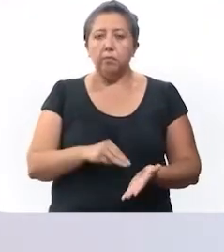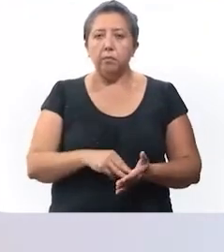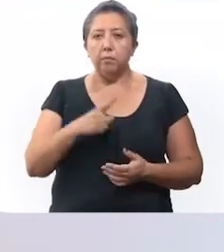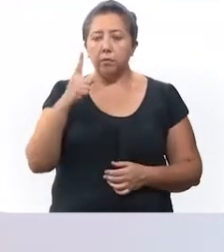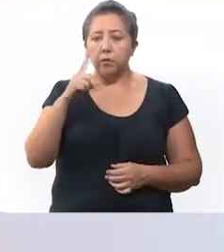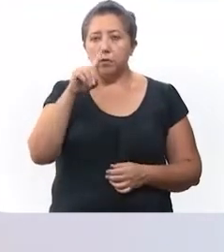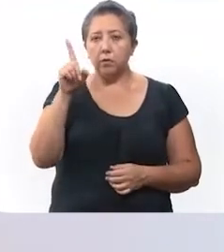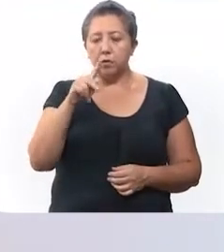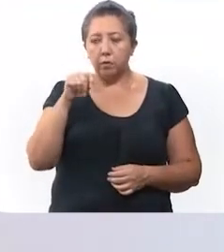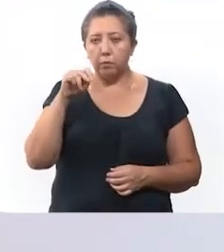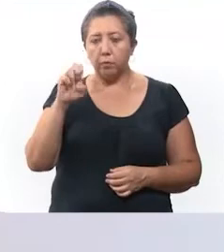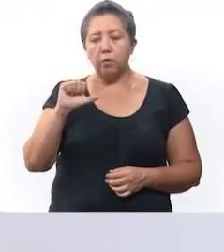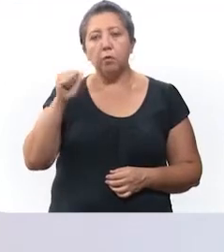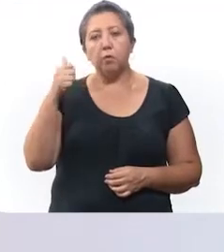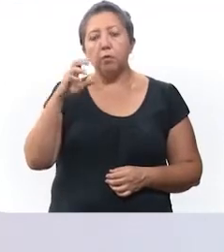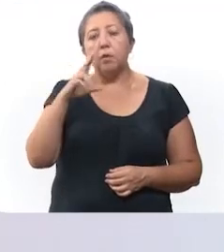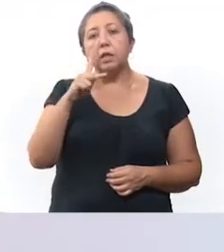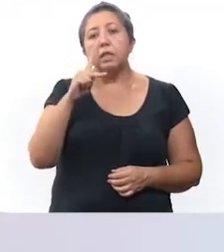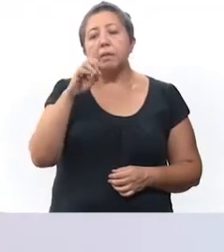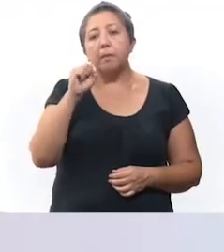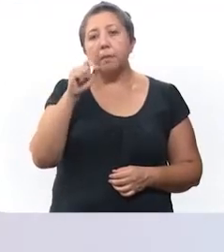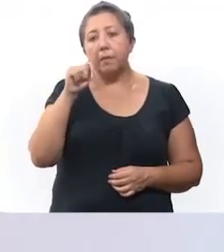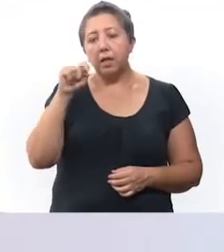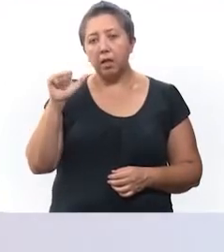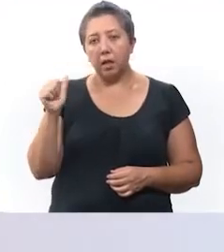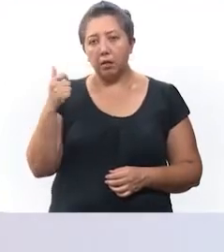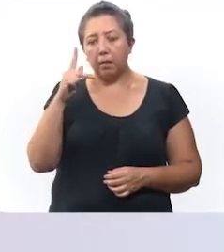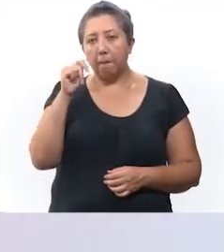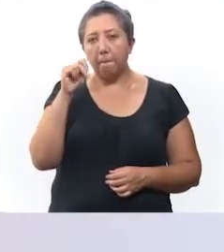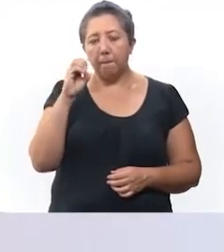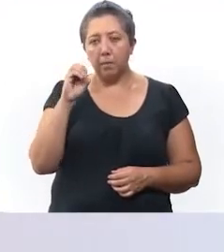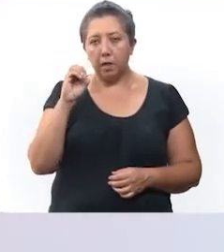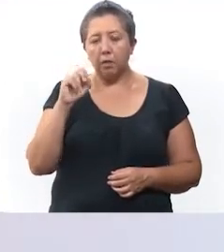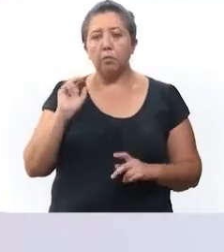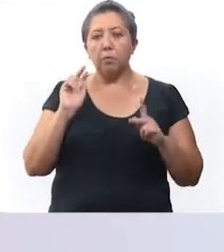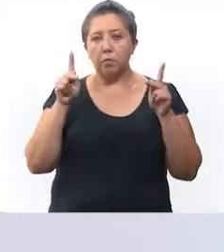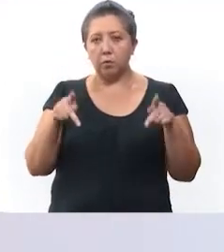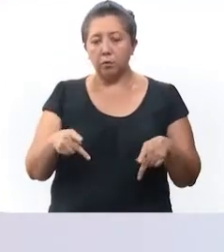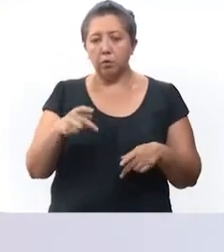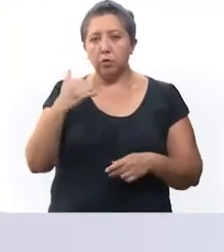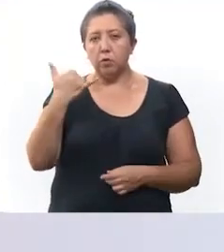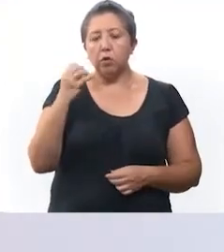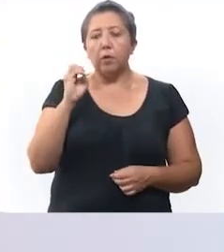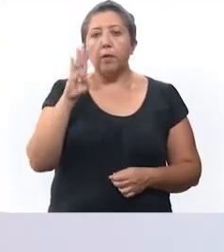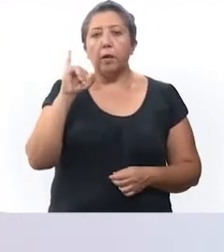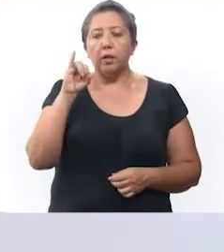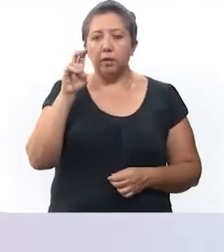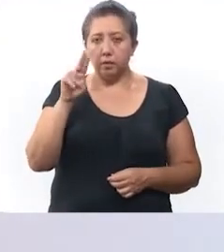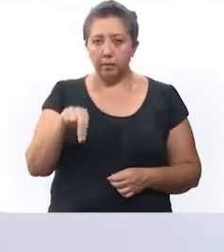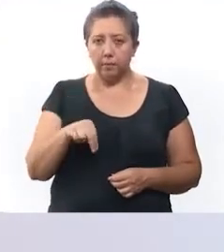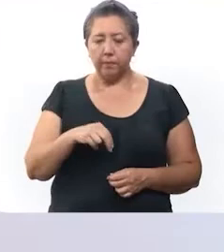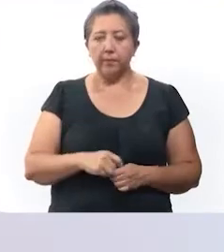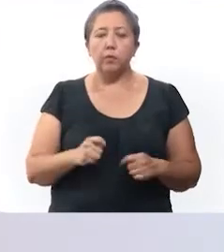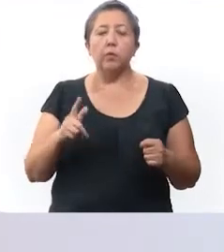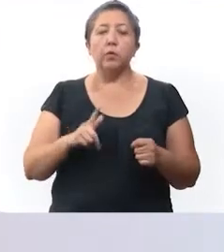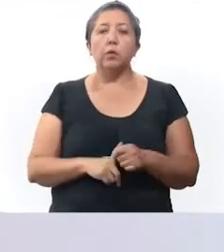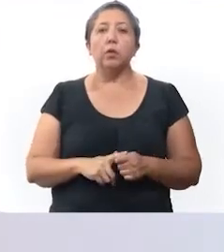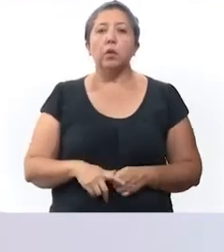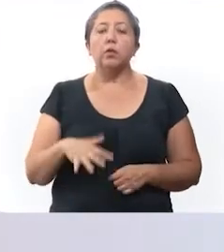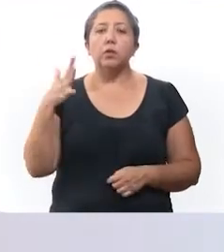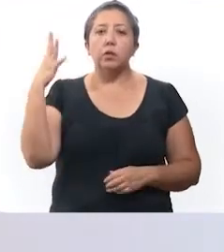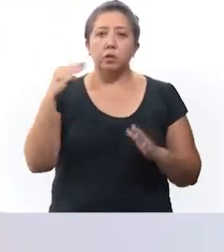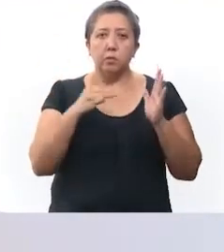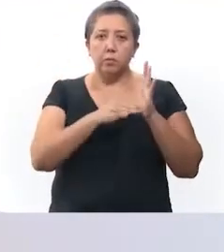una en Semul, una en Espita, una en Izamal, una en Peto, una en Progreso y una en Yobaim. En total,